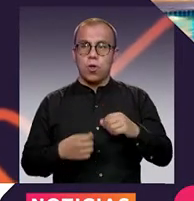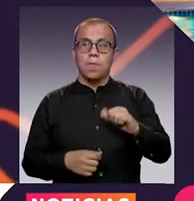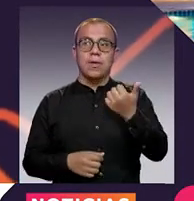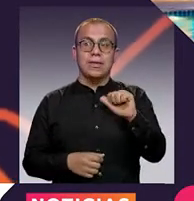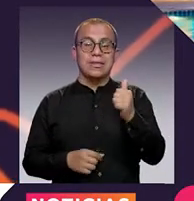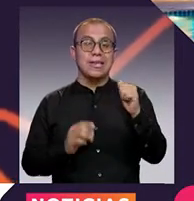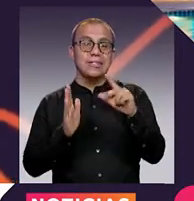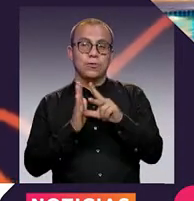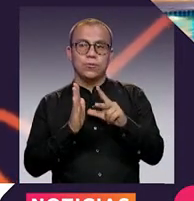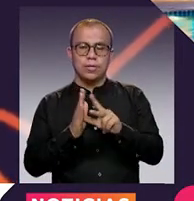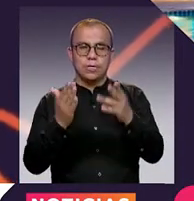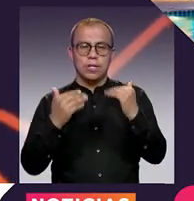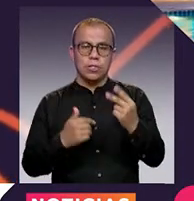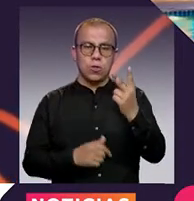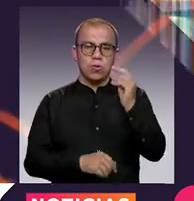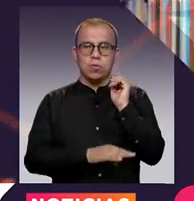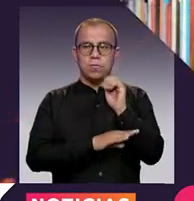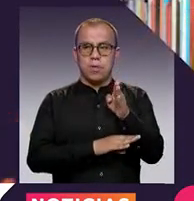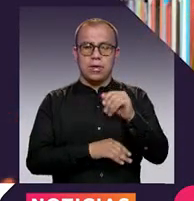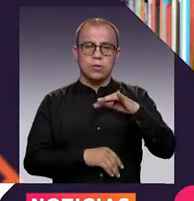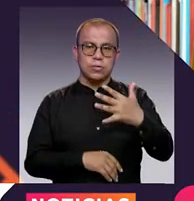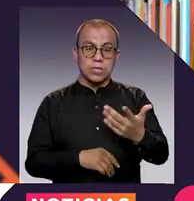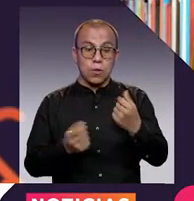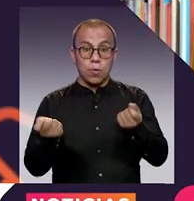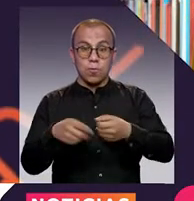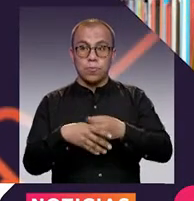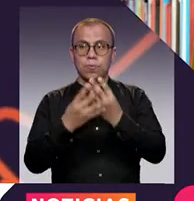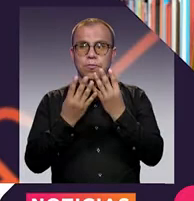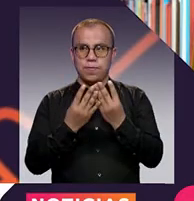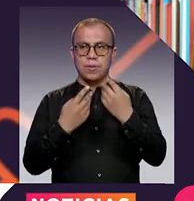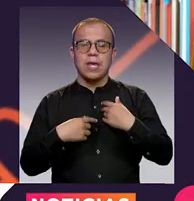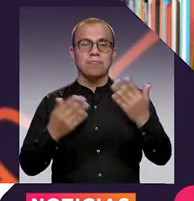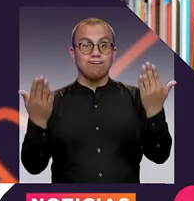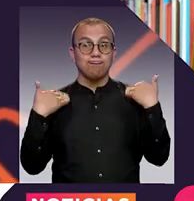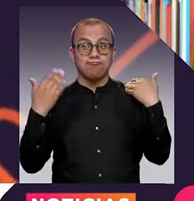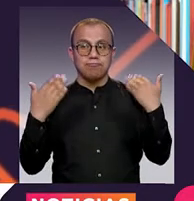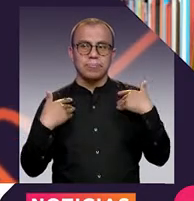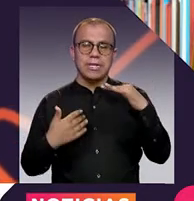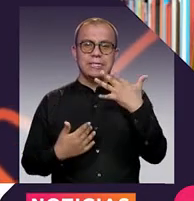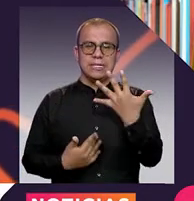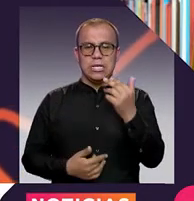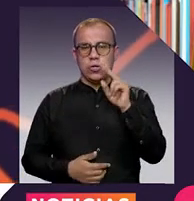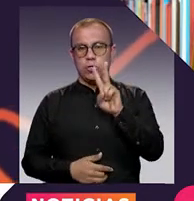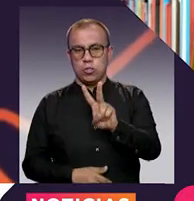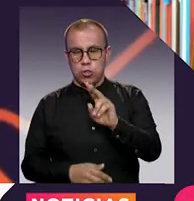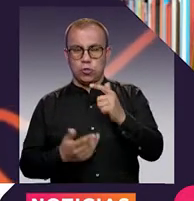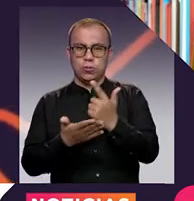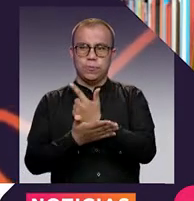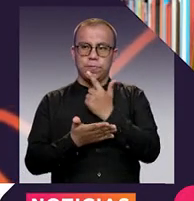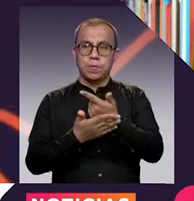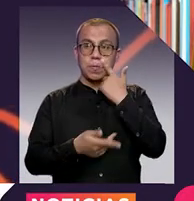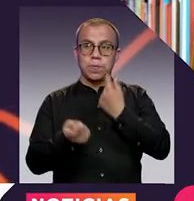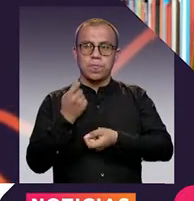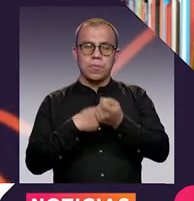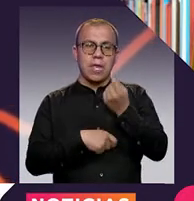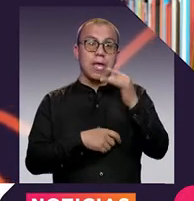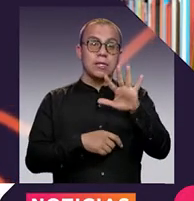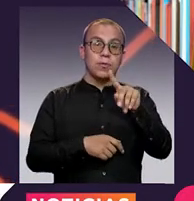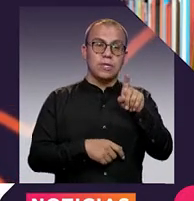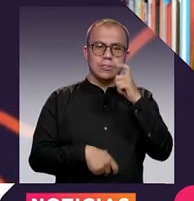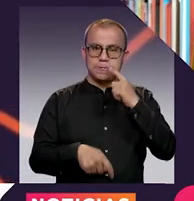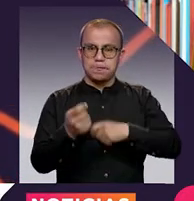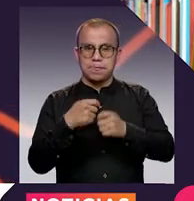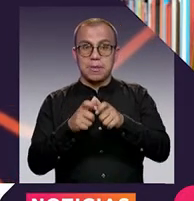2 bancos, 5 casinos, 5 gimnasios y centros de bienestar, así como 2 librerías, 56 comercios al por menor y al por